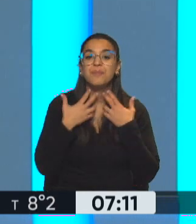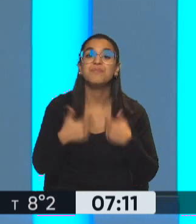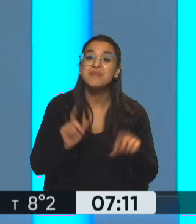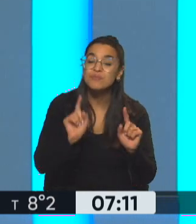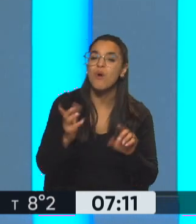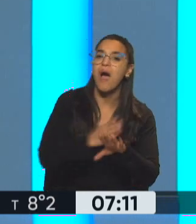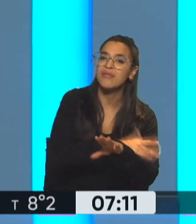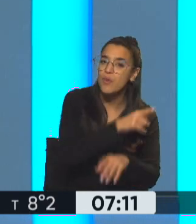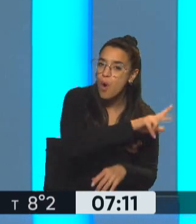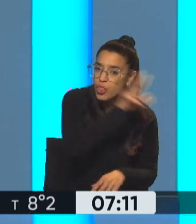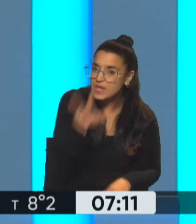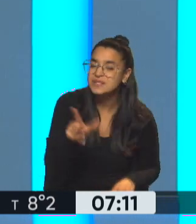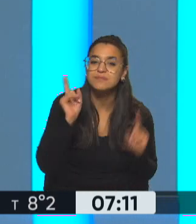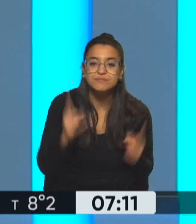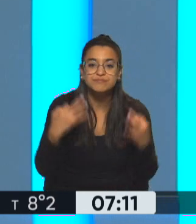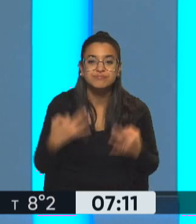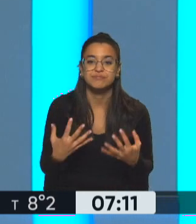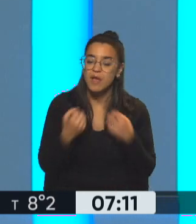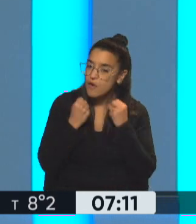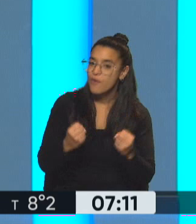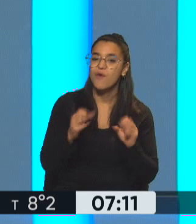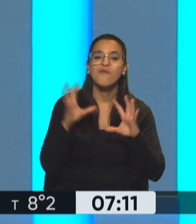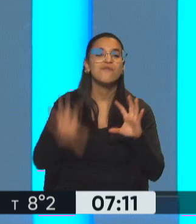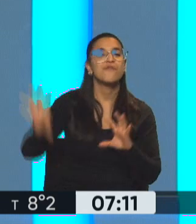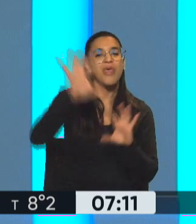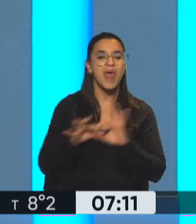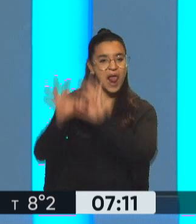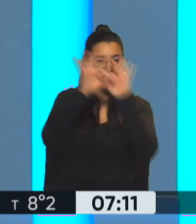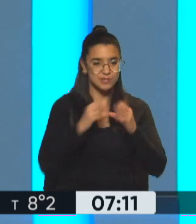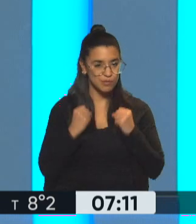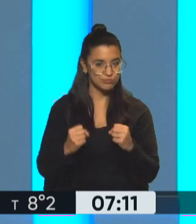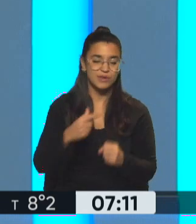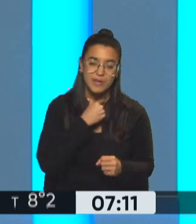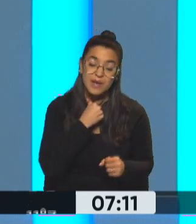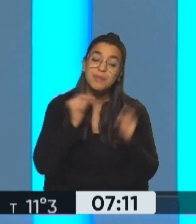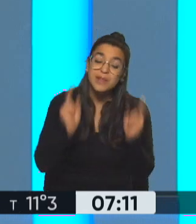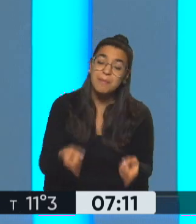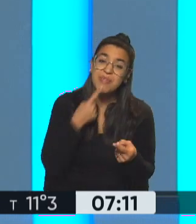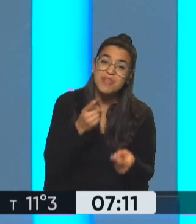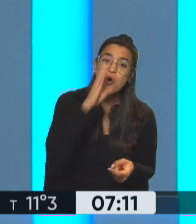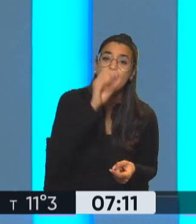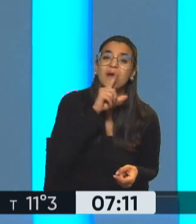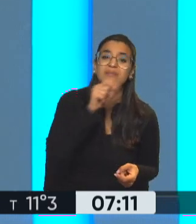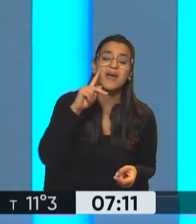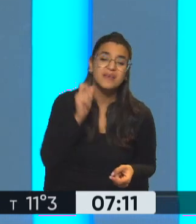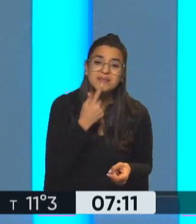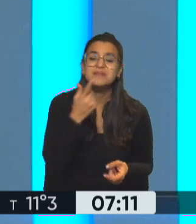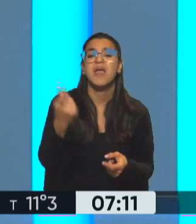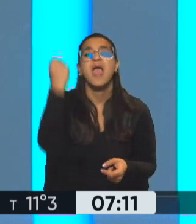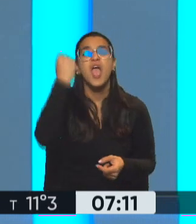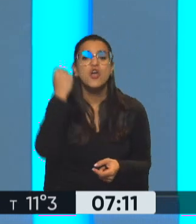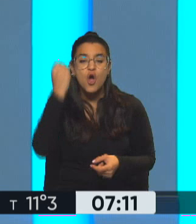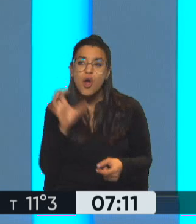señalas con esto de afianzar el federalismo pero además punto aviso silvina batakis esto de las economías regionales